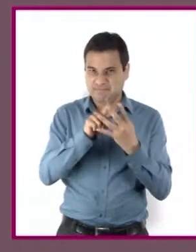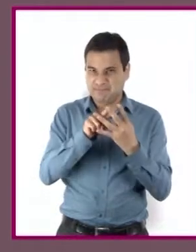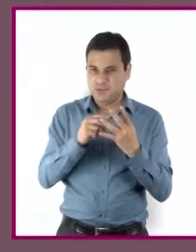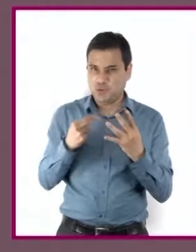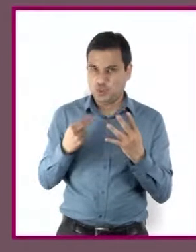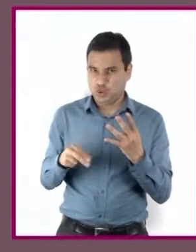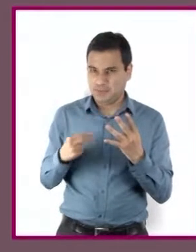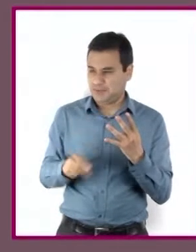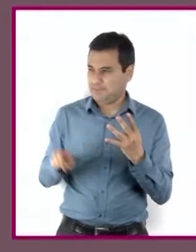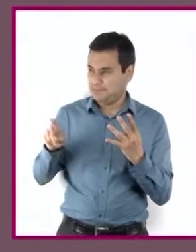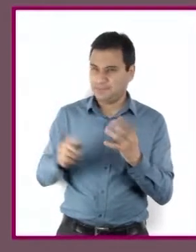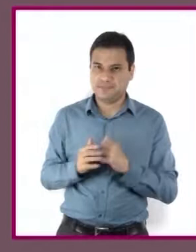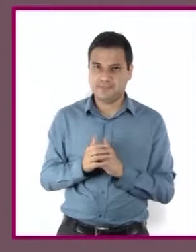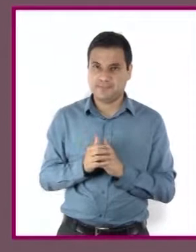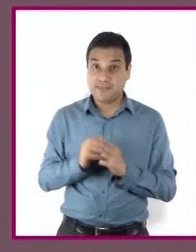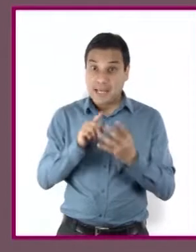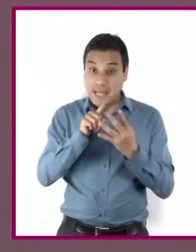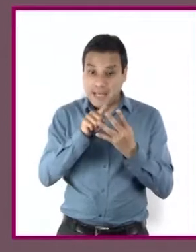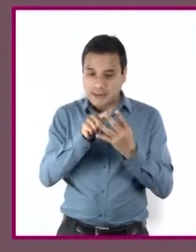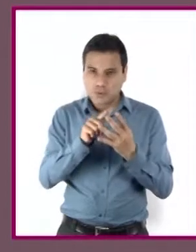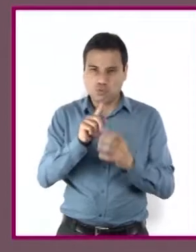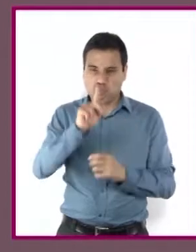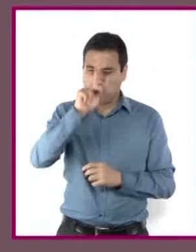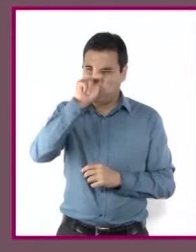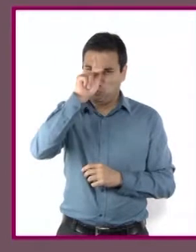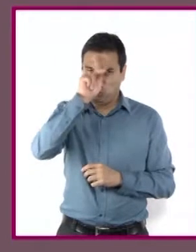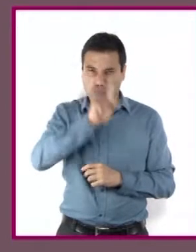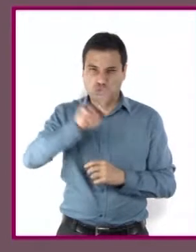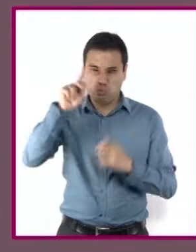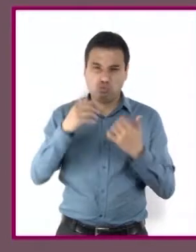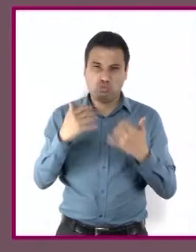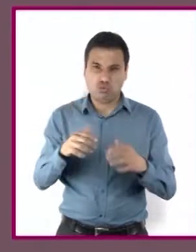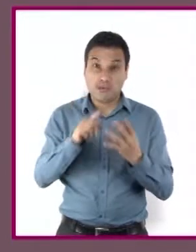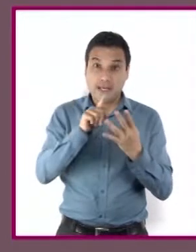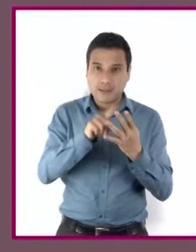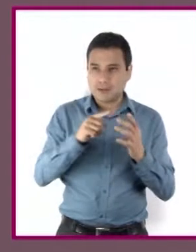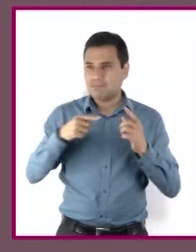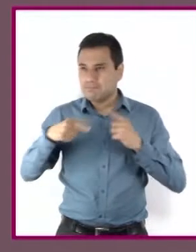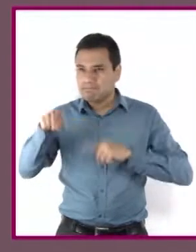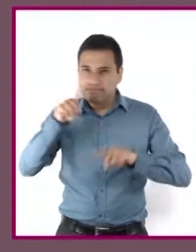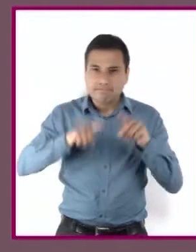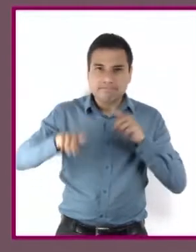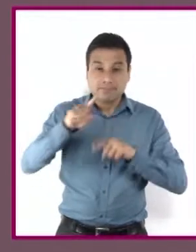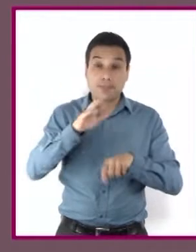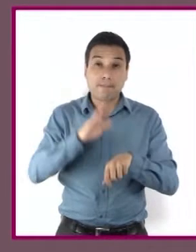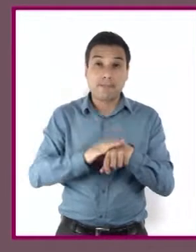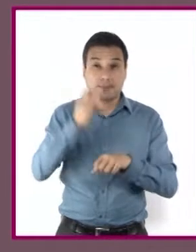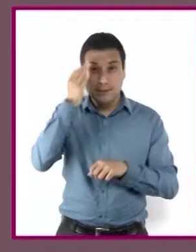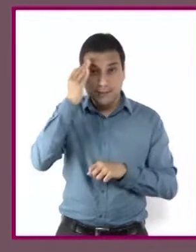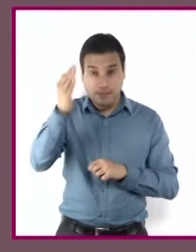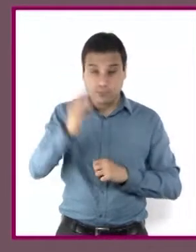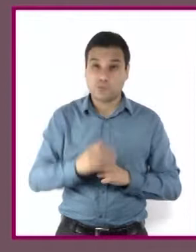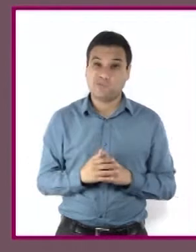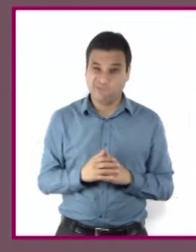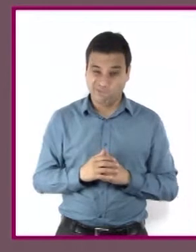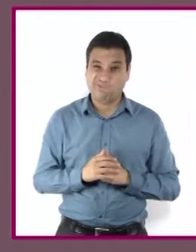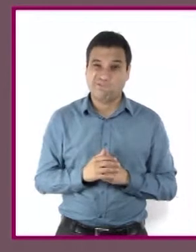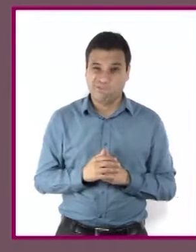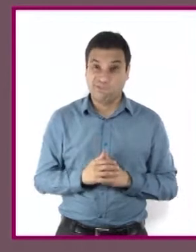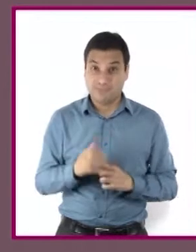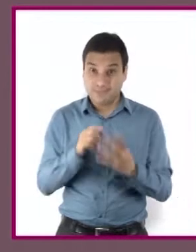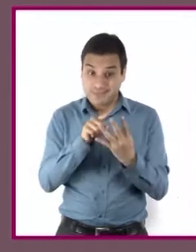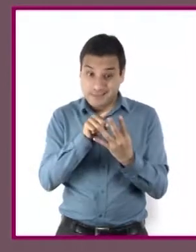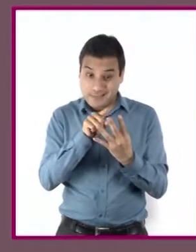el cual fue el mayor y peor, y el que más mandó y pudo que los otros 3, porque nació en medio de todos.